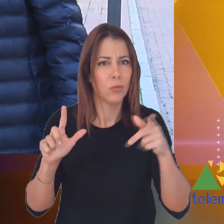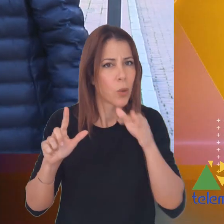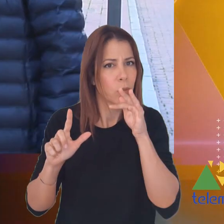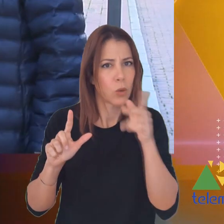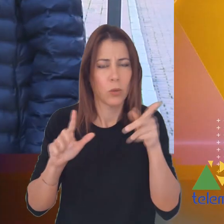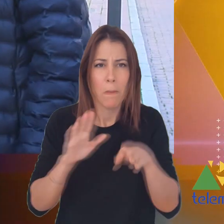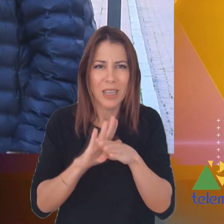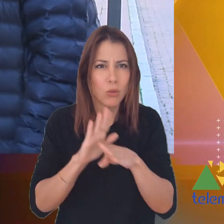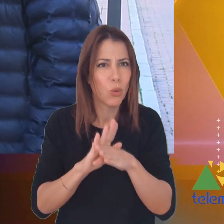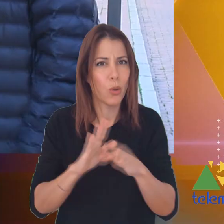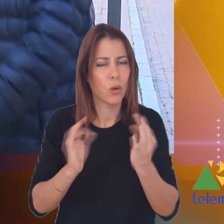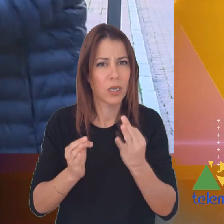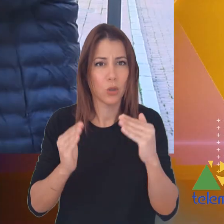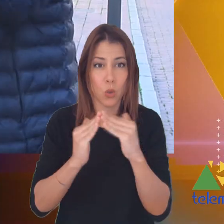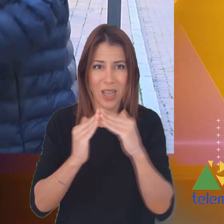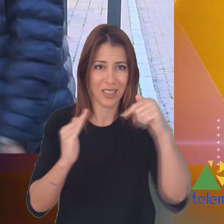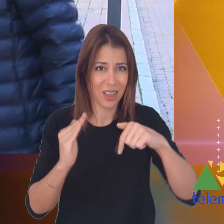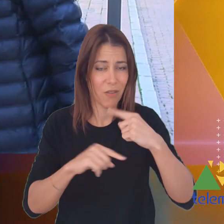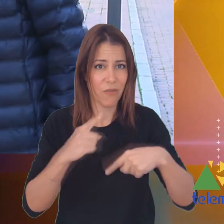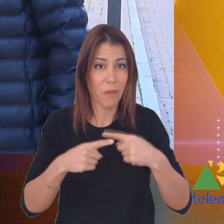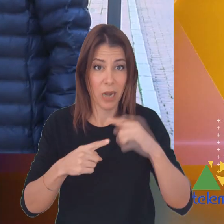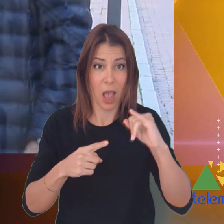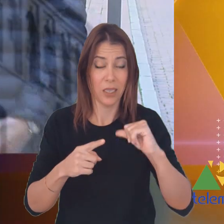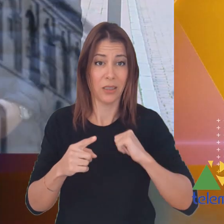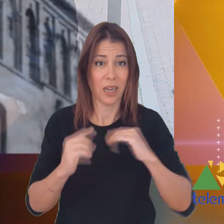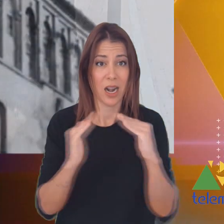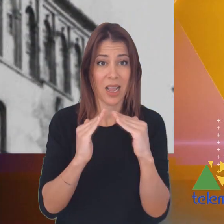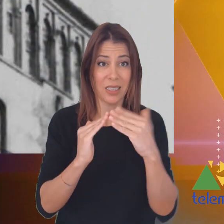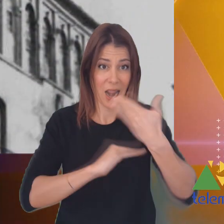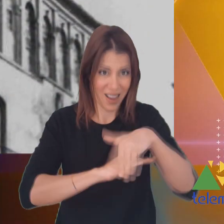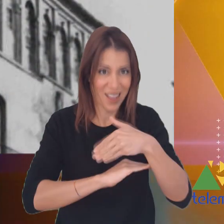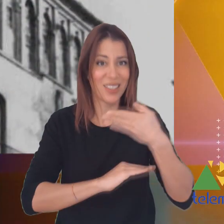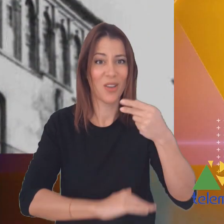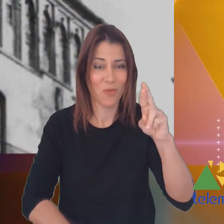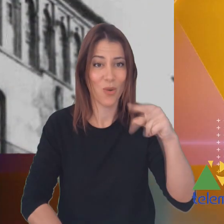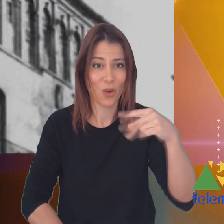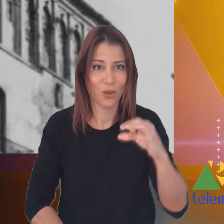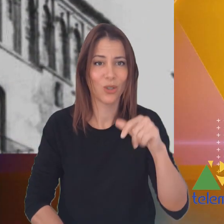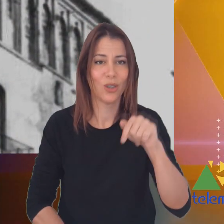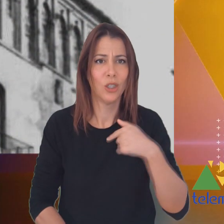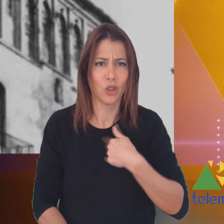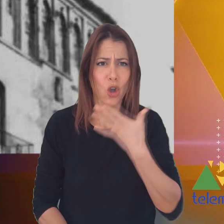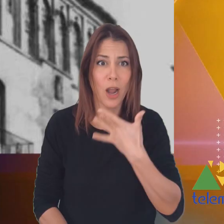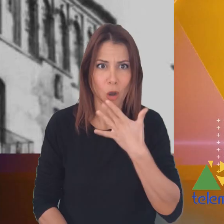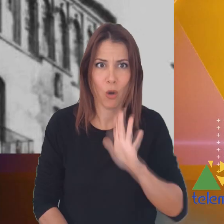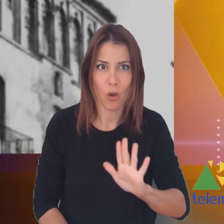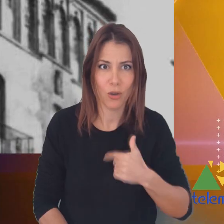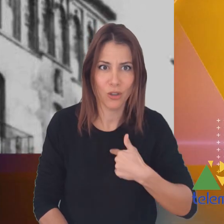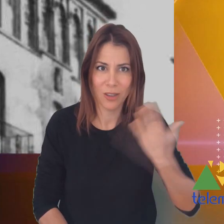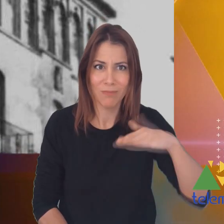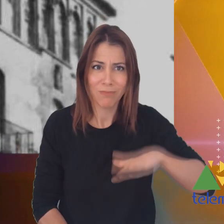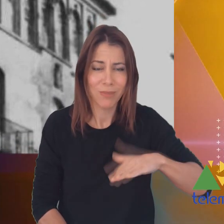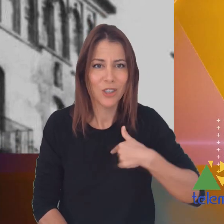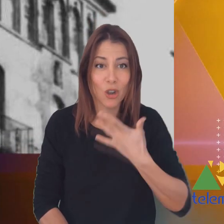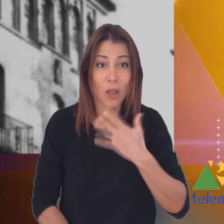su casa en Motril. La familia Burgos tenía la casa en la calle Burgos. Yo la llegué a conocer